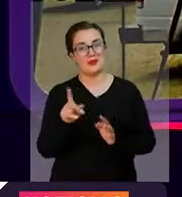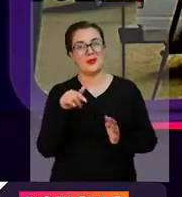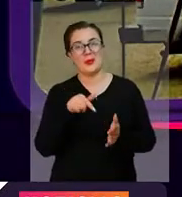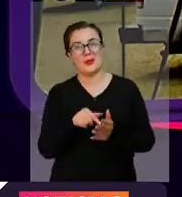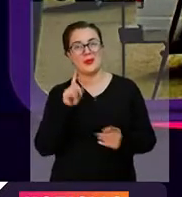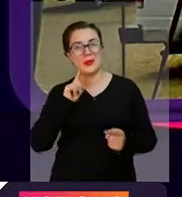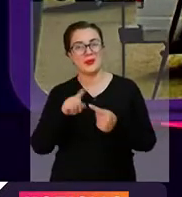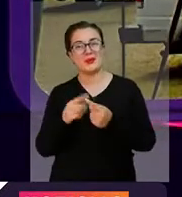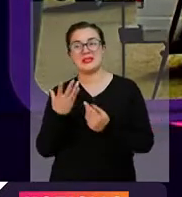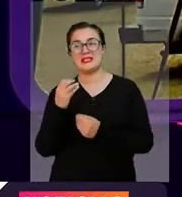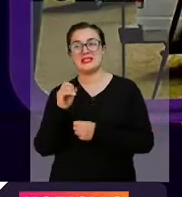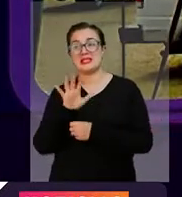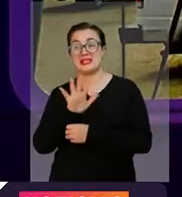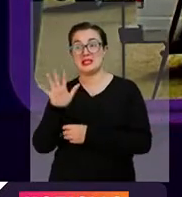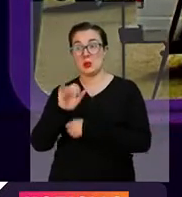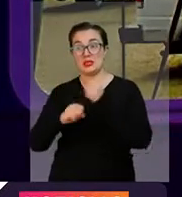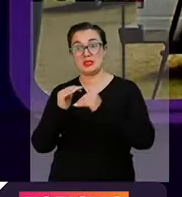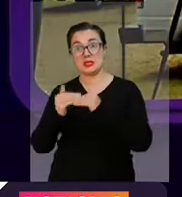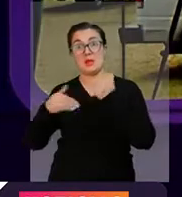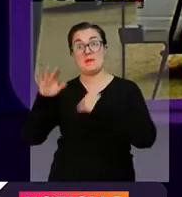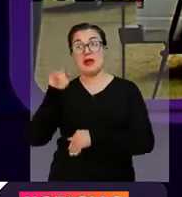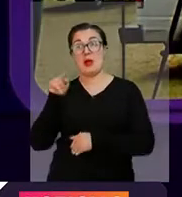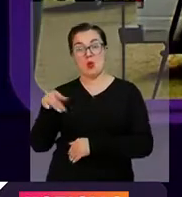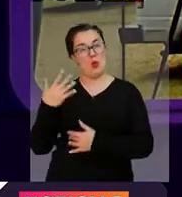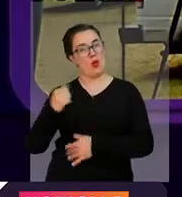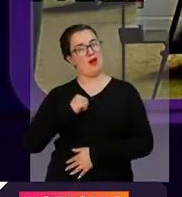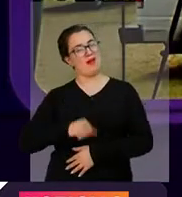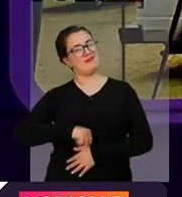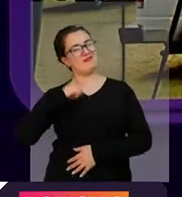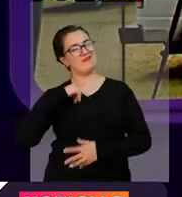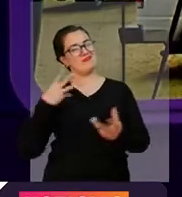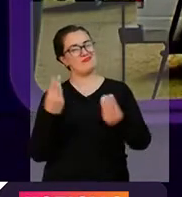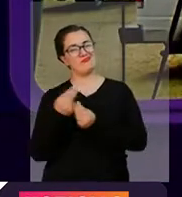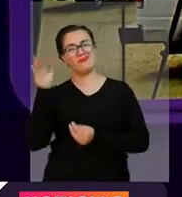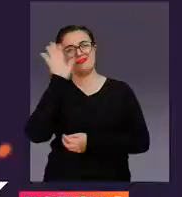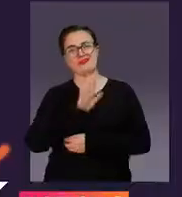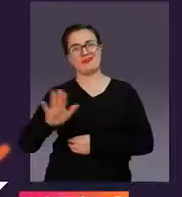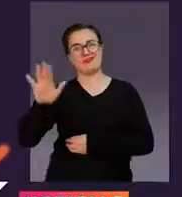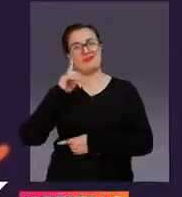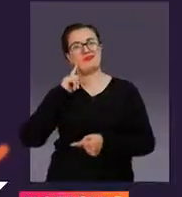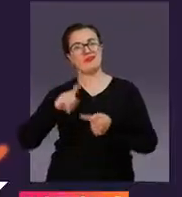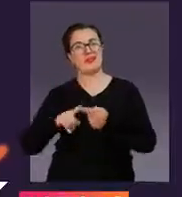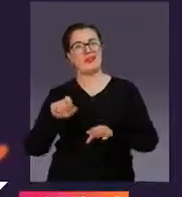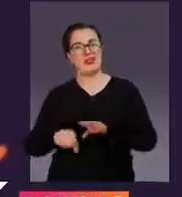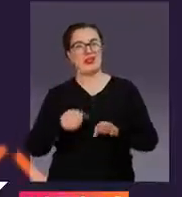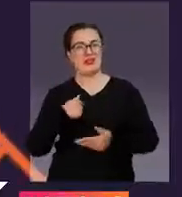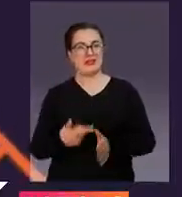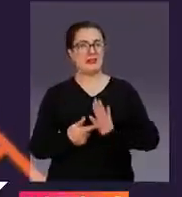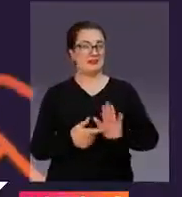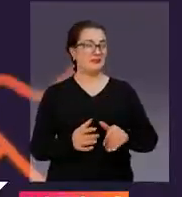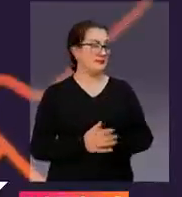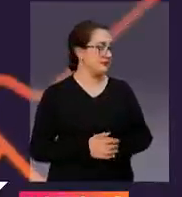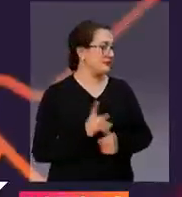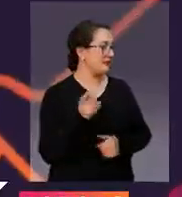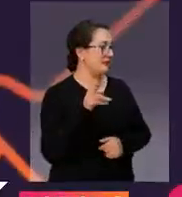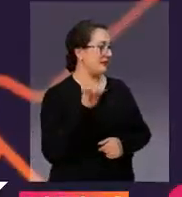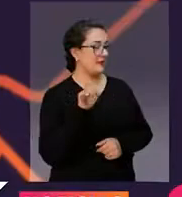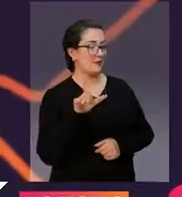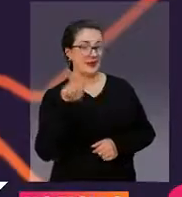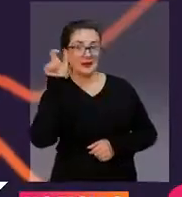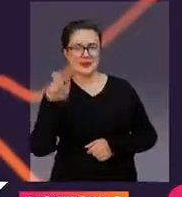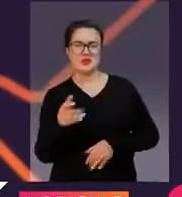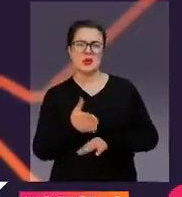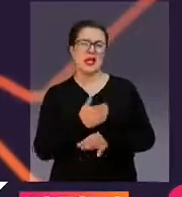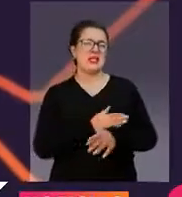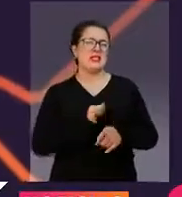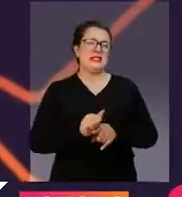mayores de 55 años, llenando así de orgullo a toda la región de Tocancipá. Gabriel García Pedraza entrenó muy duro desde